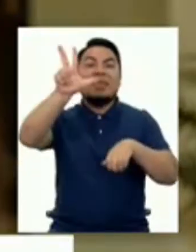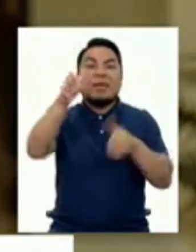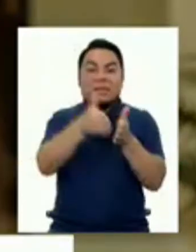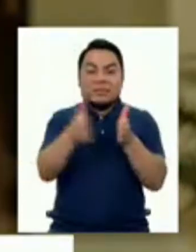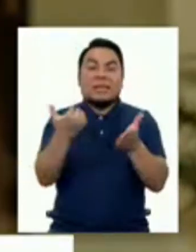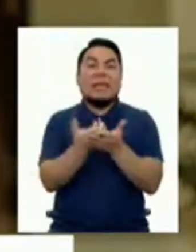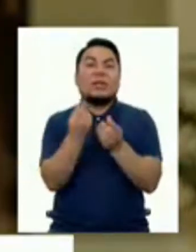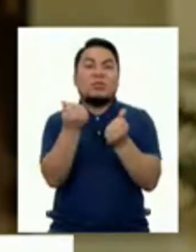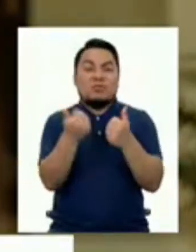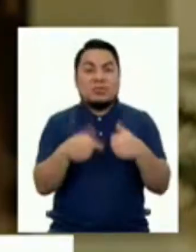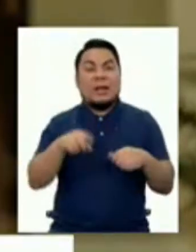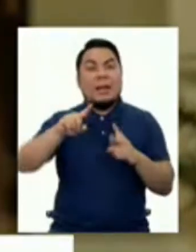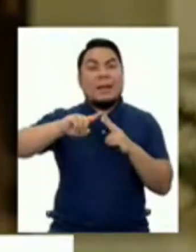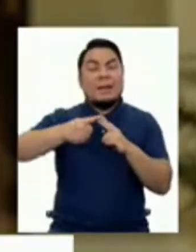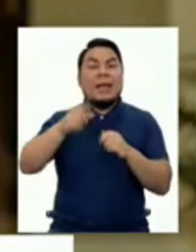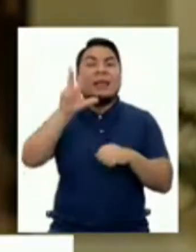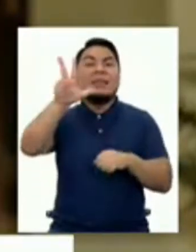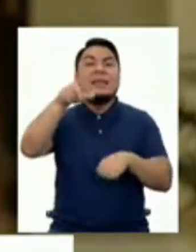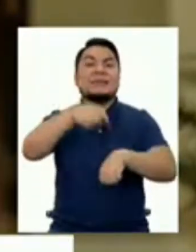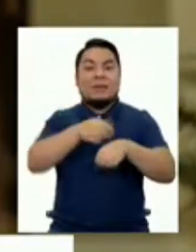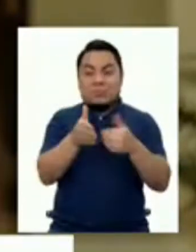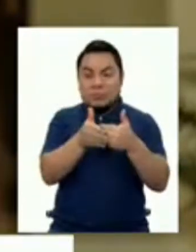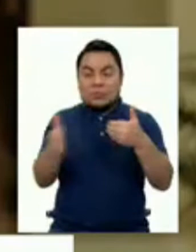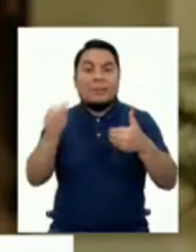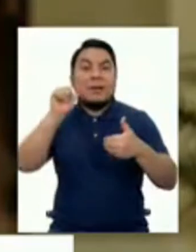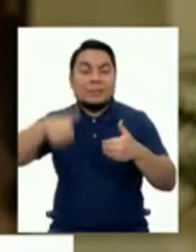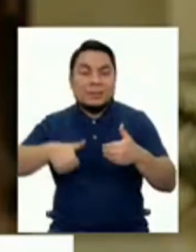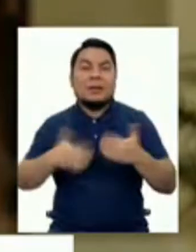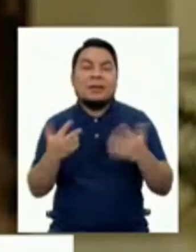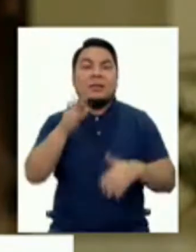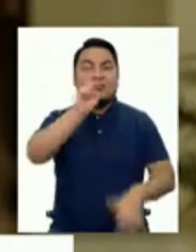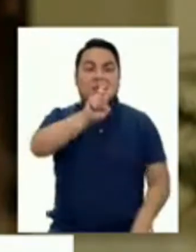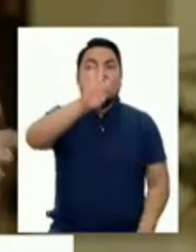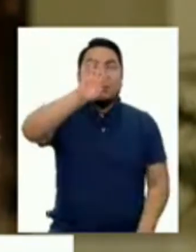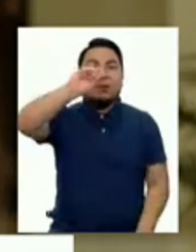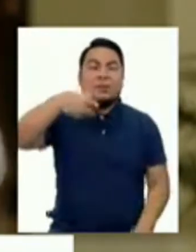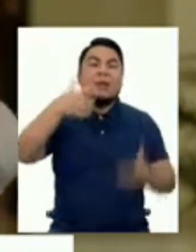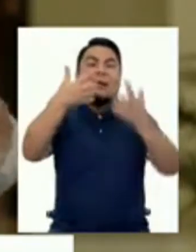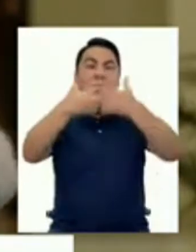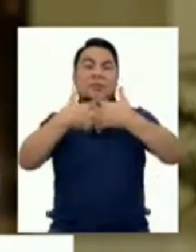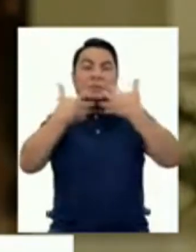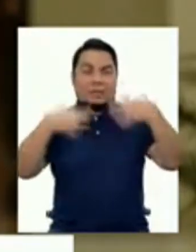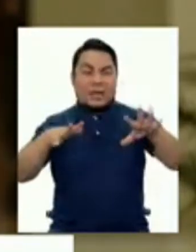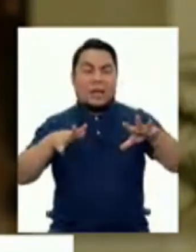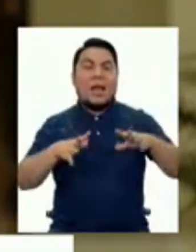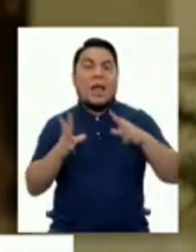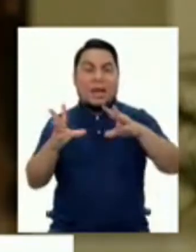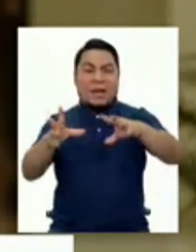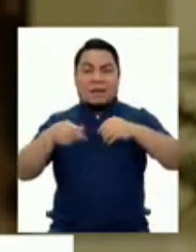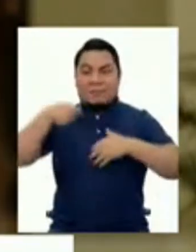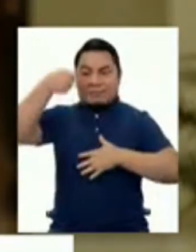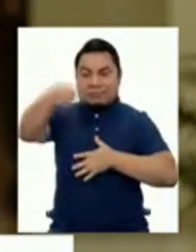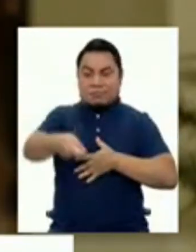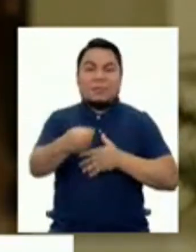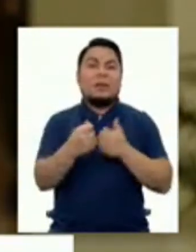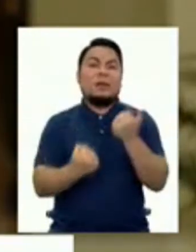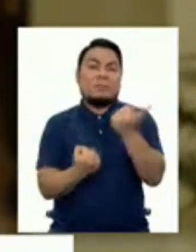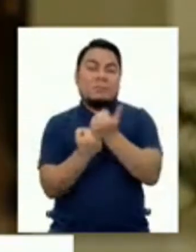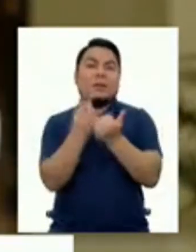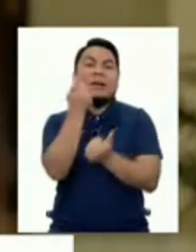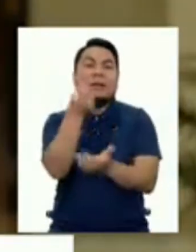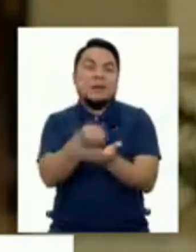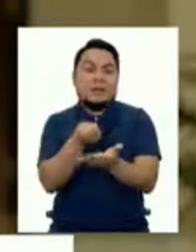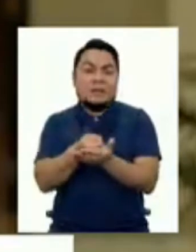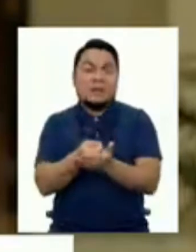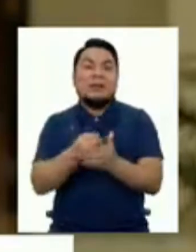la economía, de reactivación de la economía, tenemos 240 mil empresas que han recibido una inyección económica para